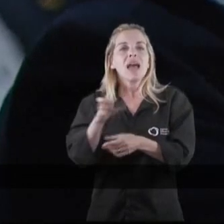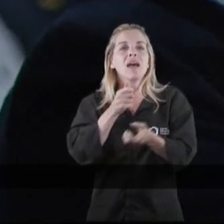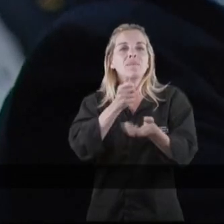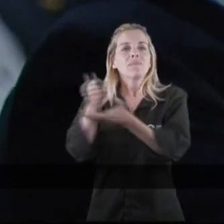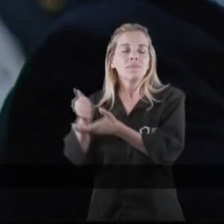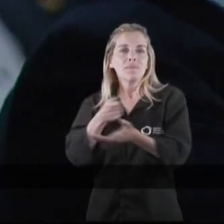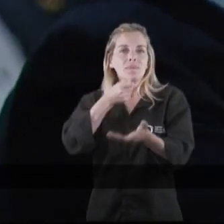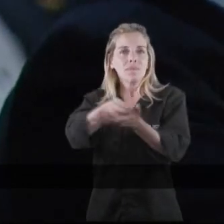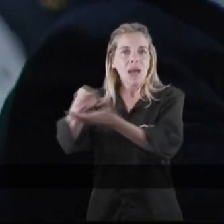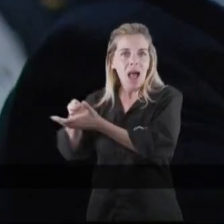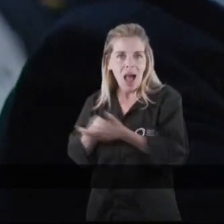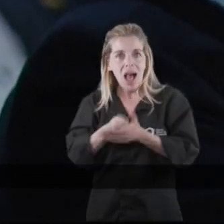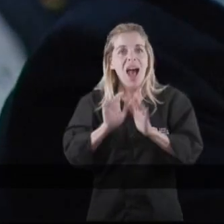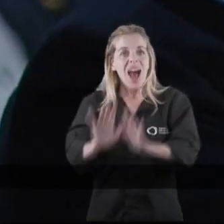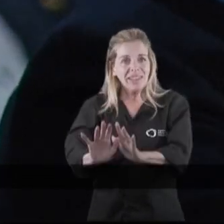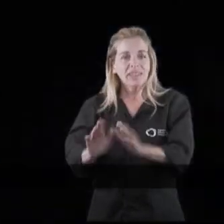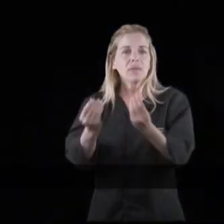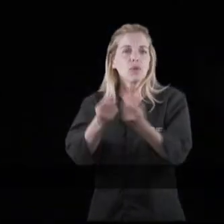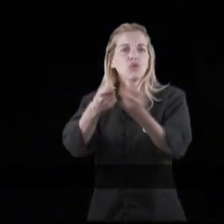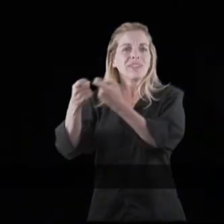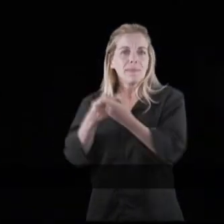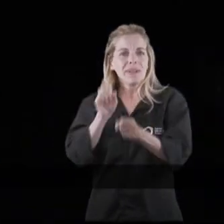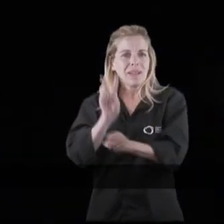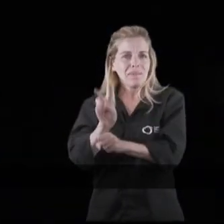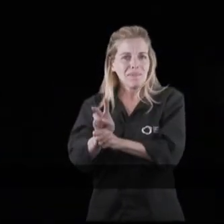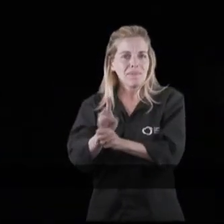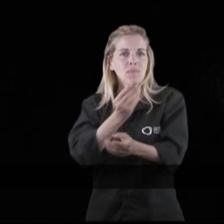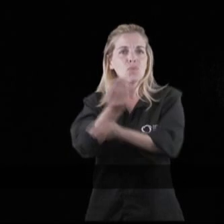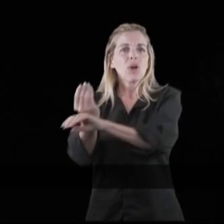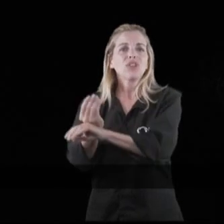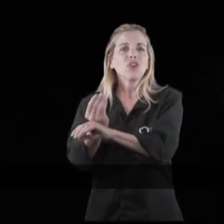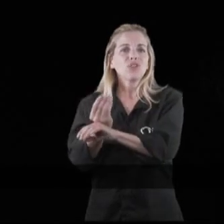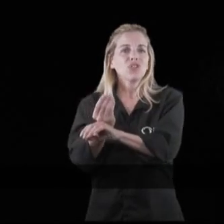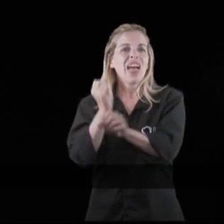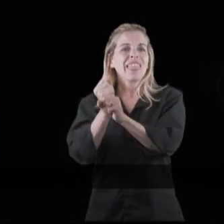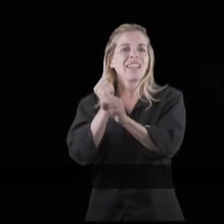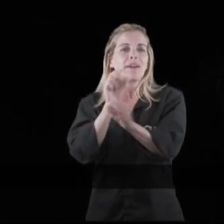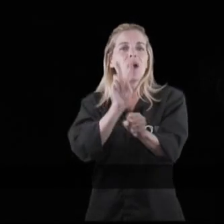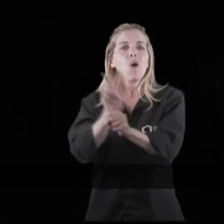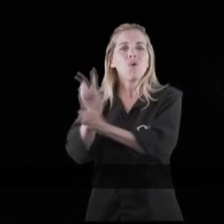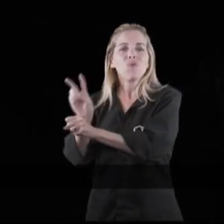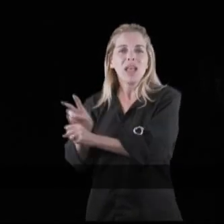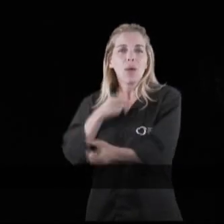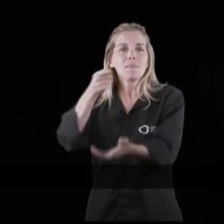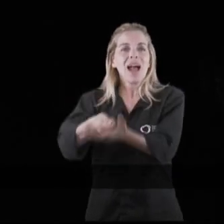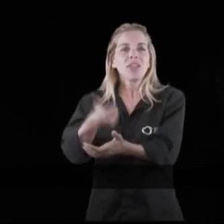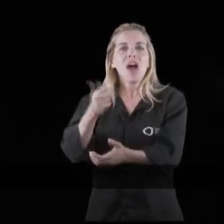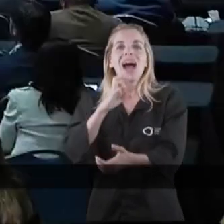así preservamos muchas empresas y preservamos muchos empleos. Y así logramos que hoy, por